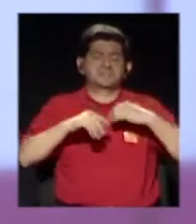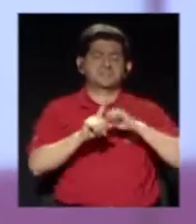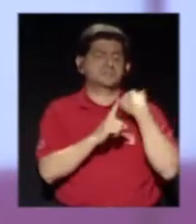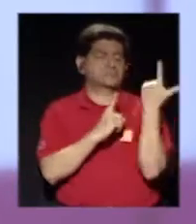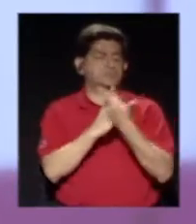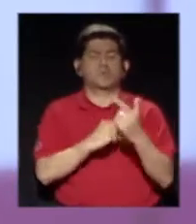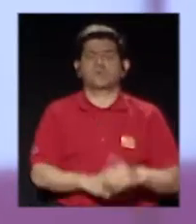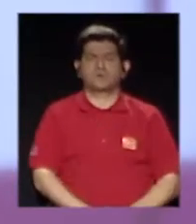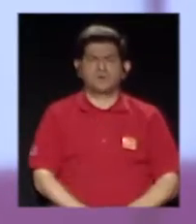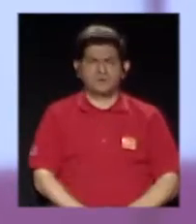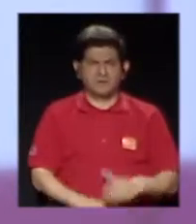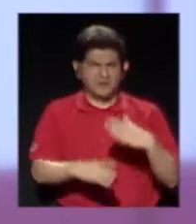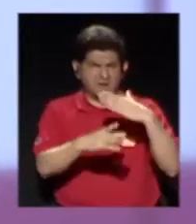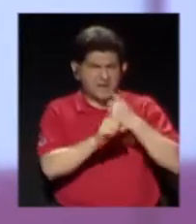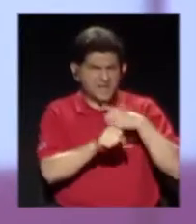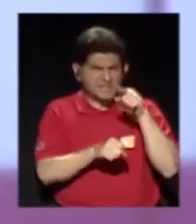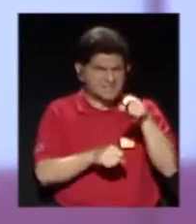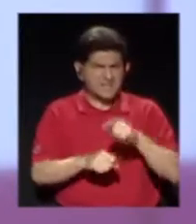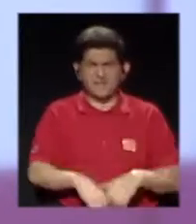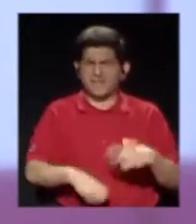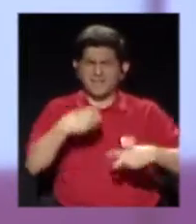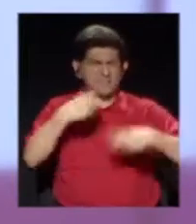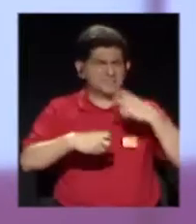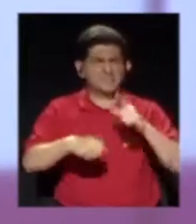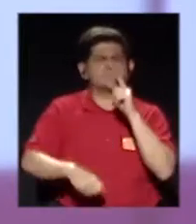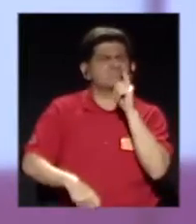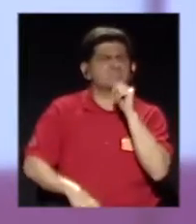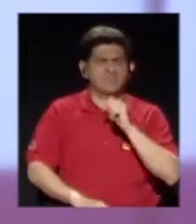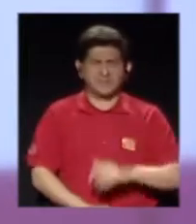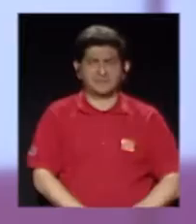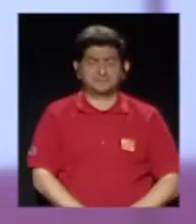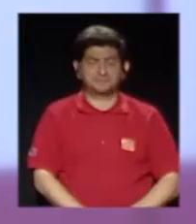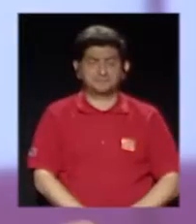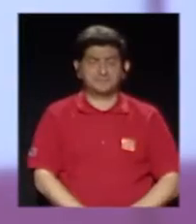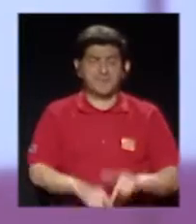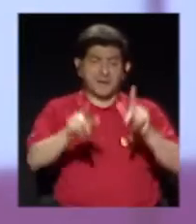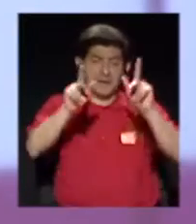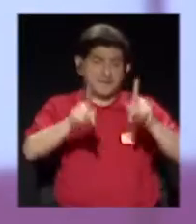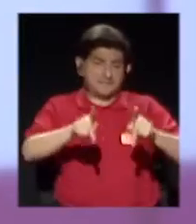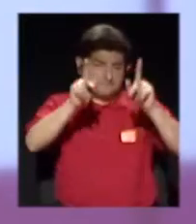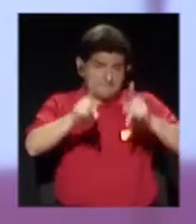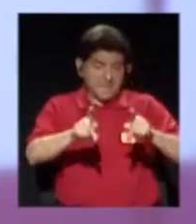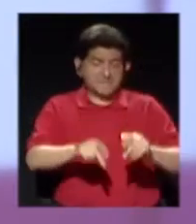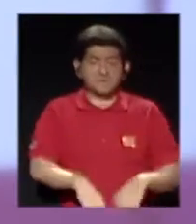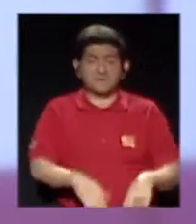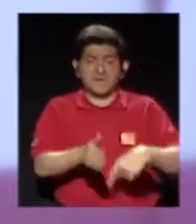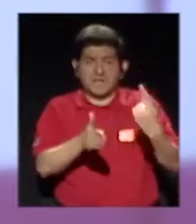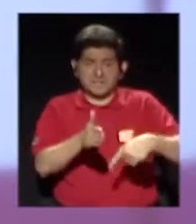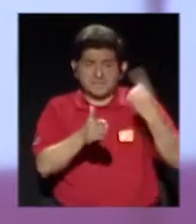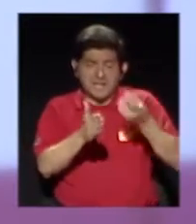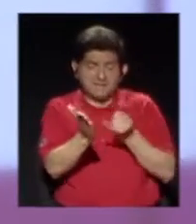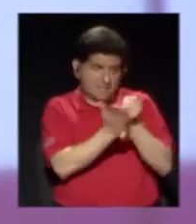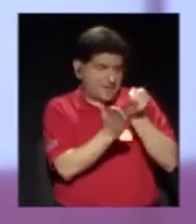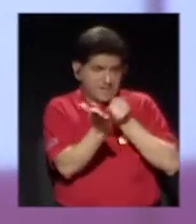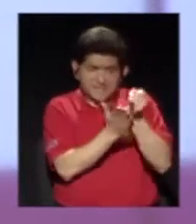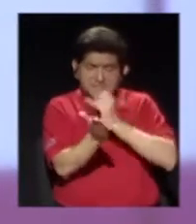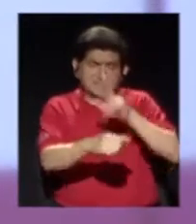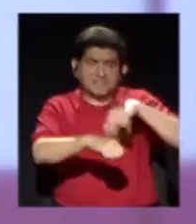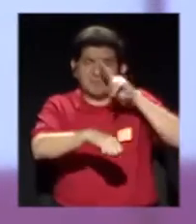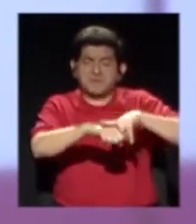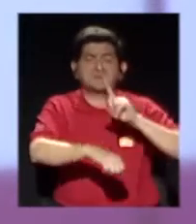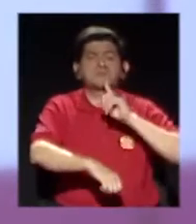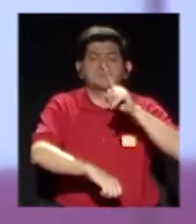quienes ejecutan estos estos crímenes son actores pero que por eso en muchos de los casos de investigación usualmente